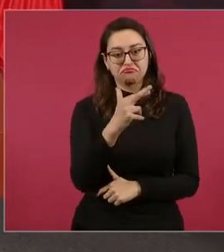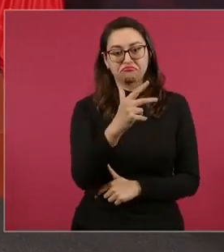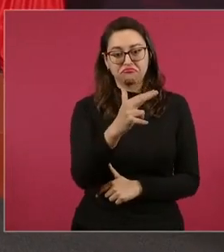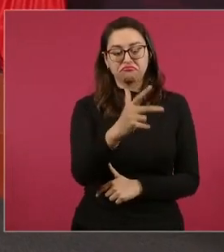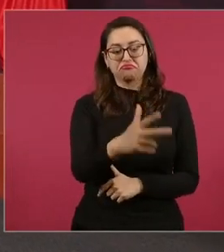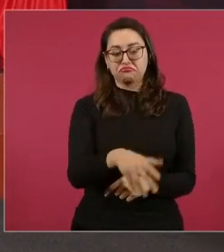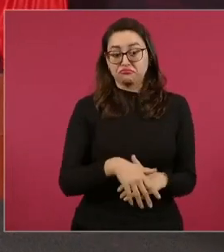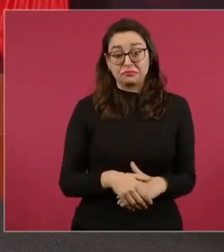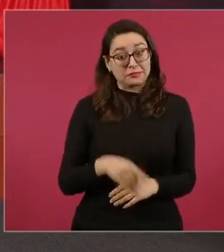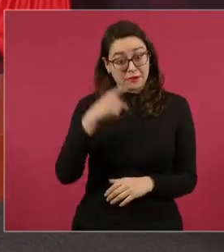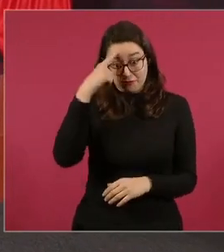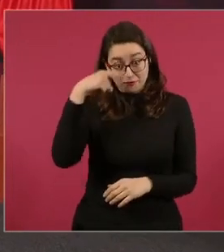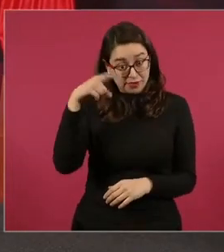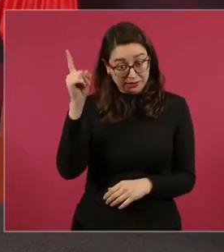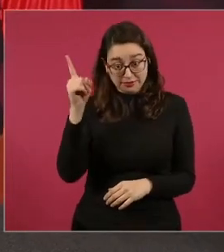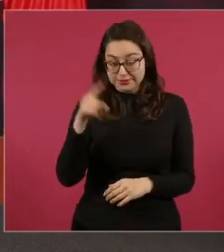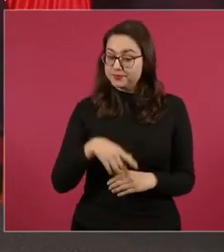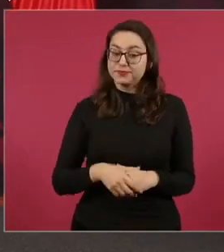No está fácil porque